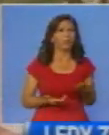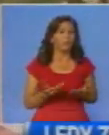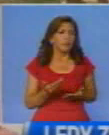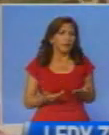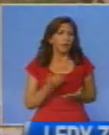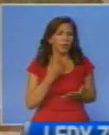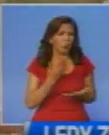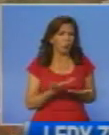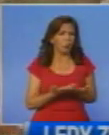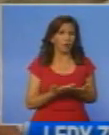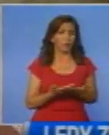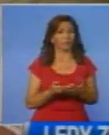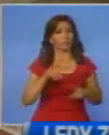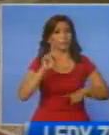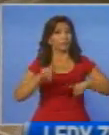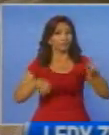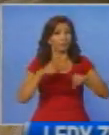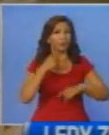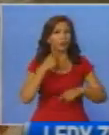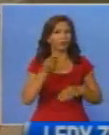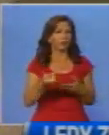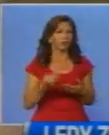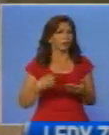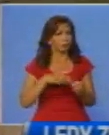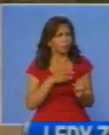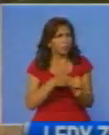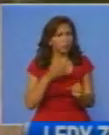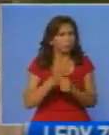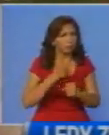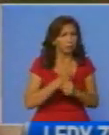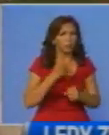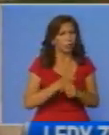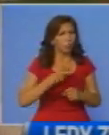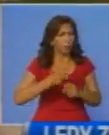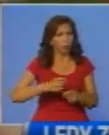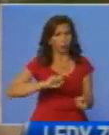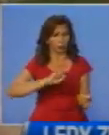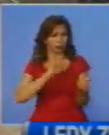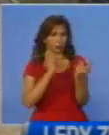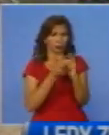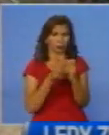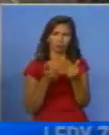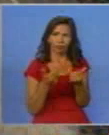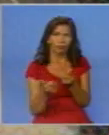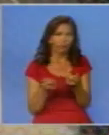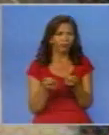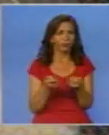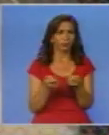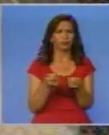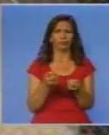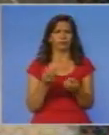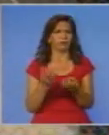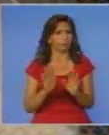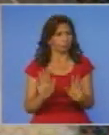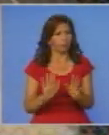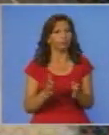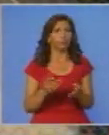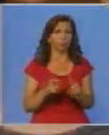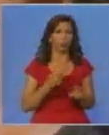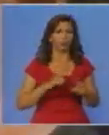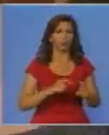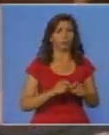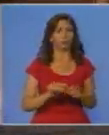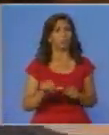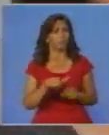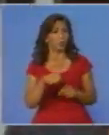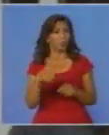quieren hacer quedar mal a esto que nos hemos propuesto, como cambio en el sistema de rehabilitación. En tanto, una delegación de maestros de la Escuela de